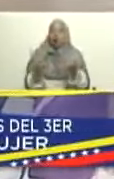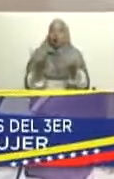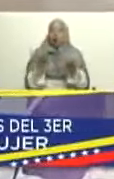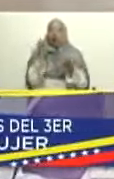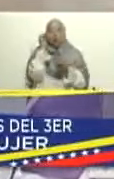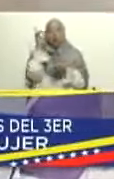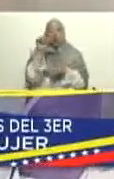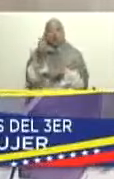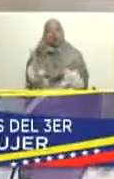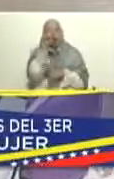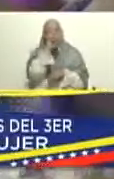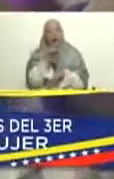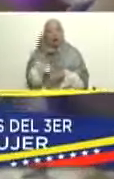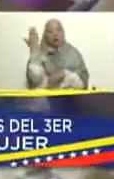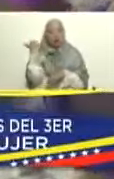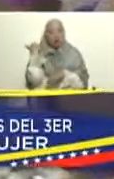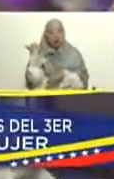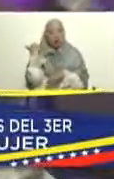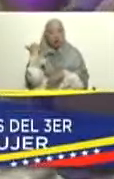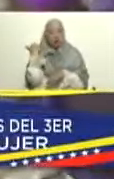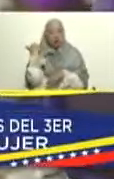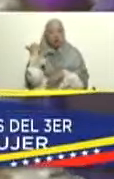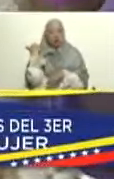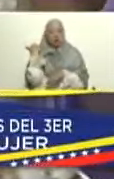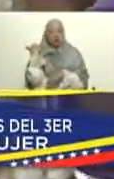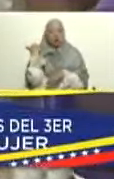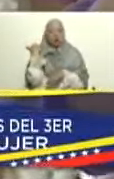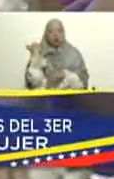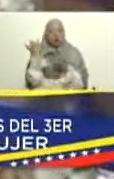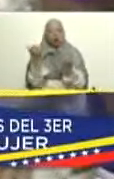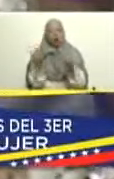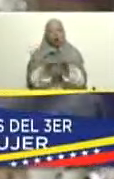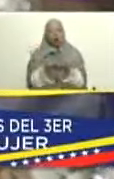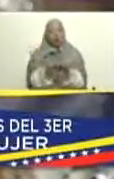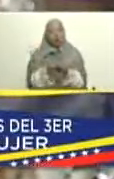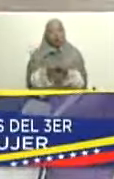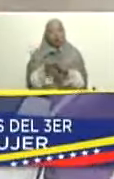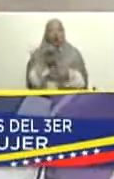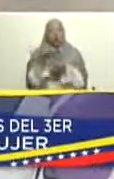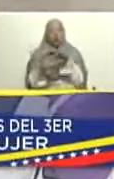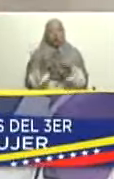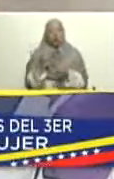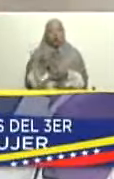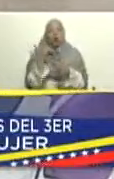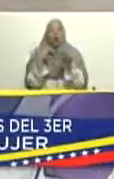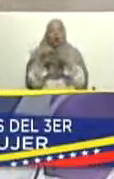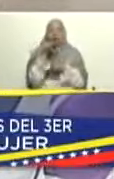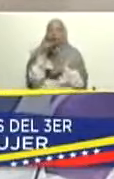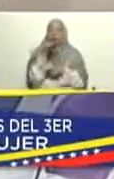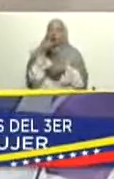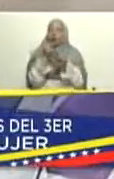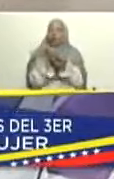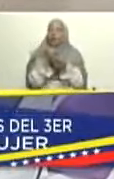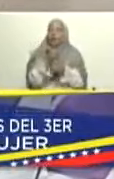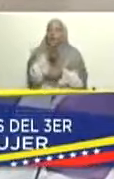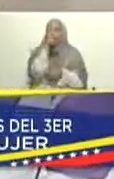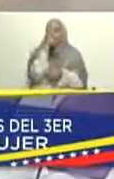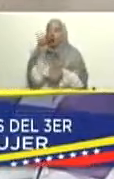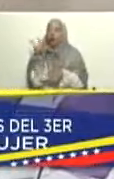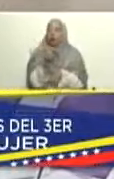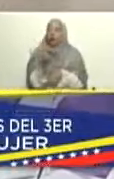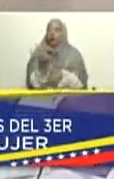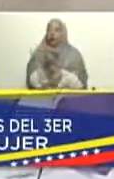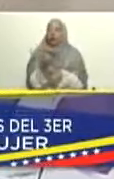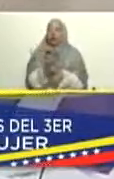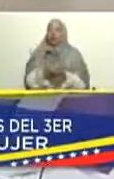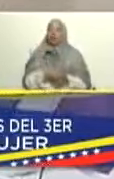hace 10 años exactamente, presidente. Bueno. Y desde ahí he vivido en mis carteras y bueno, agradecerle al Banco de Venezuela por el crédito. En